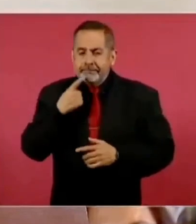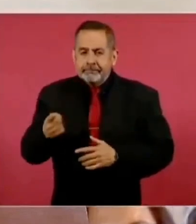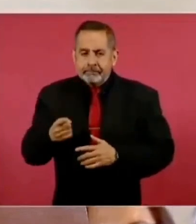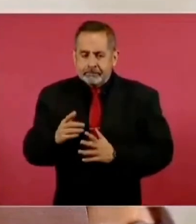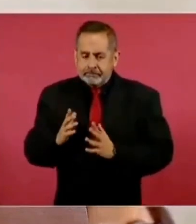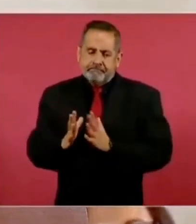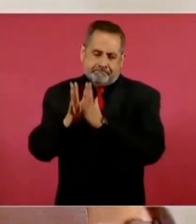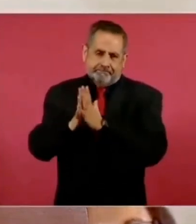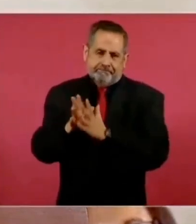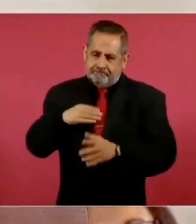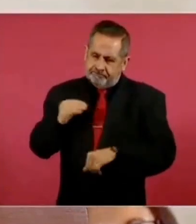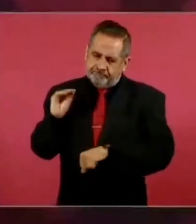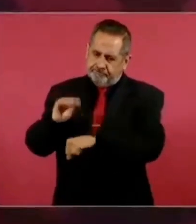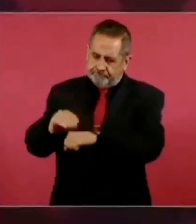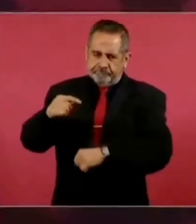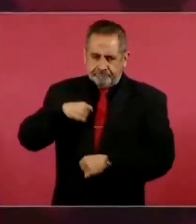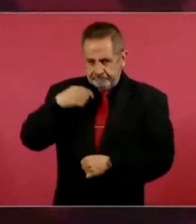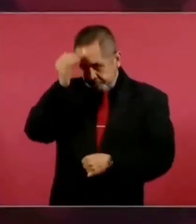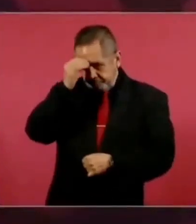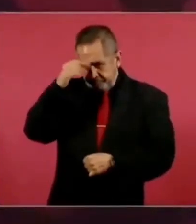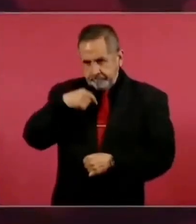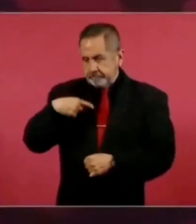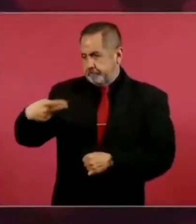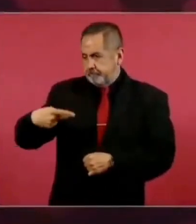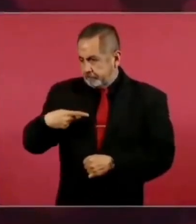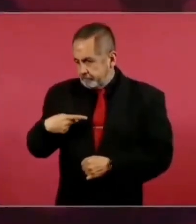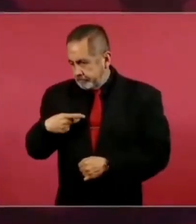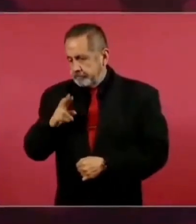participa o lo consultan